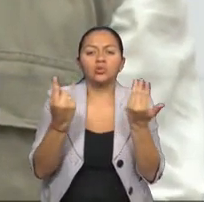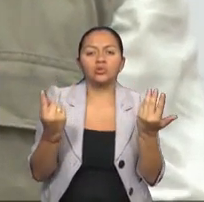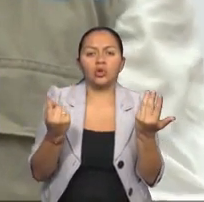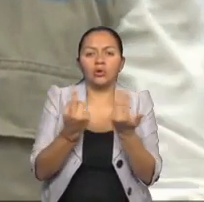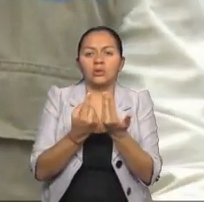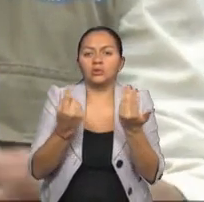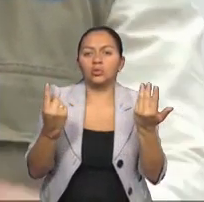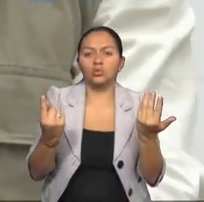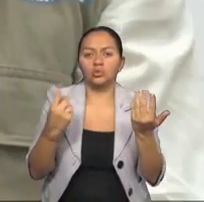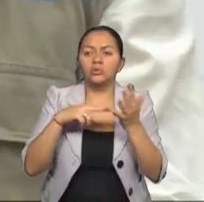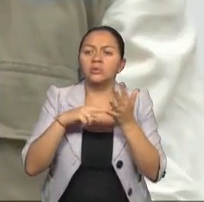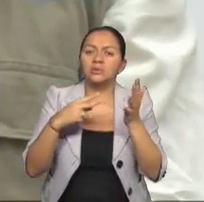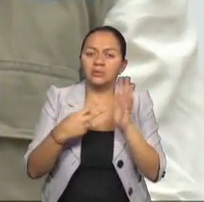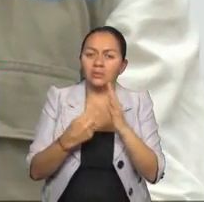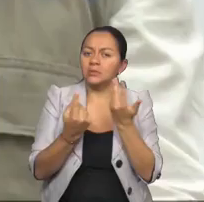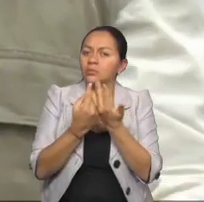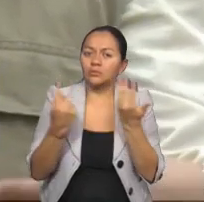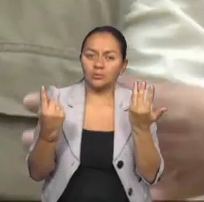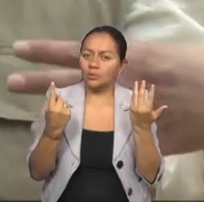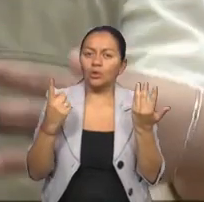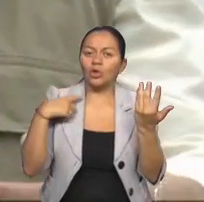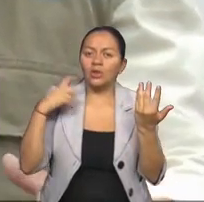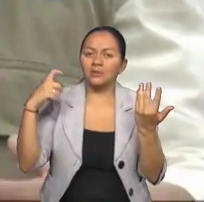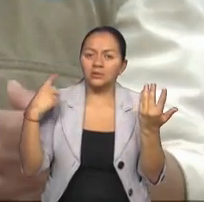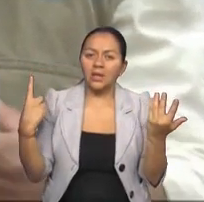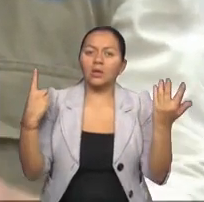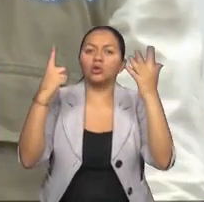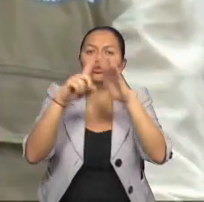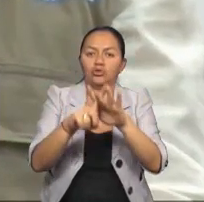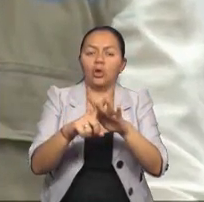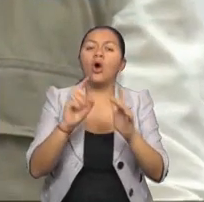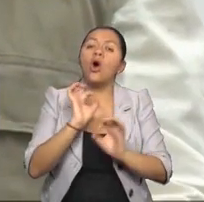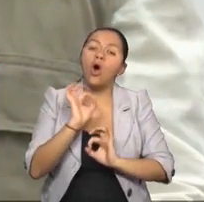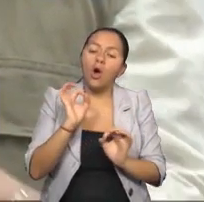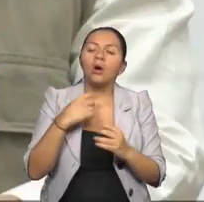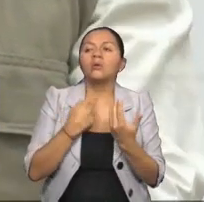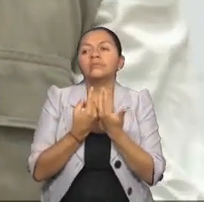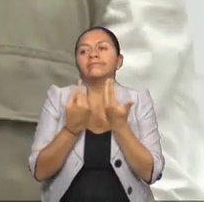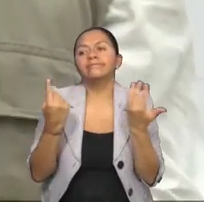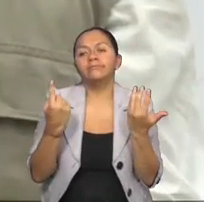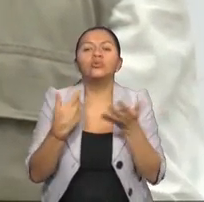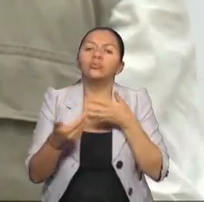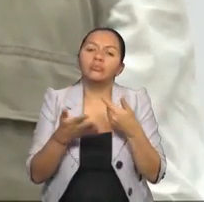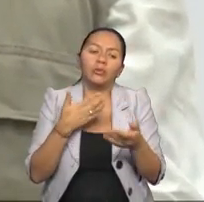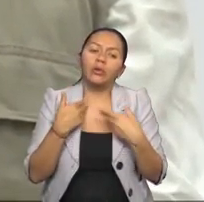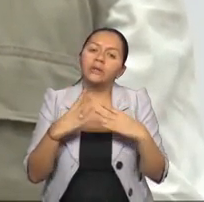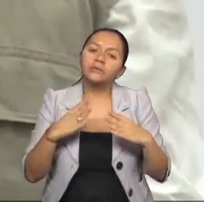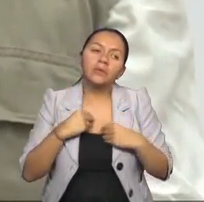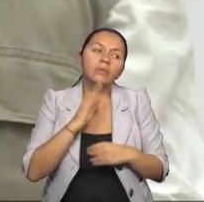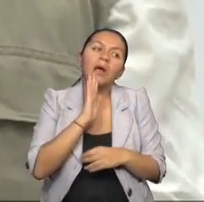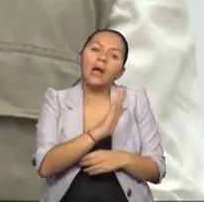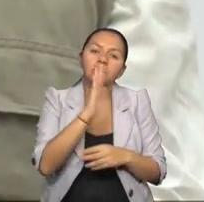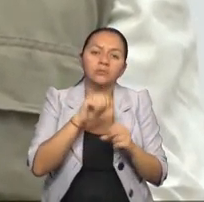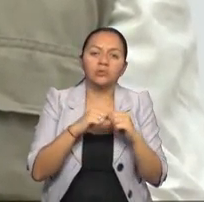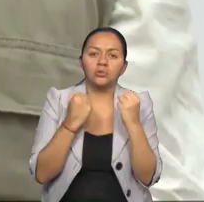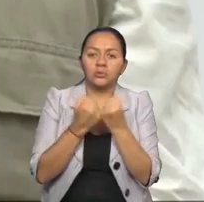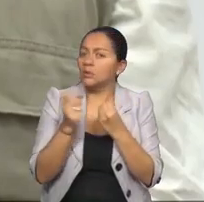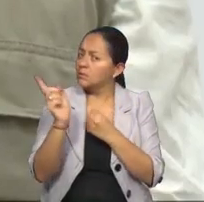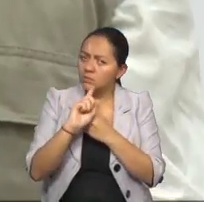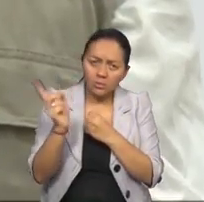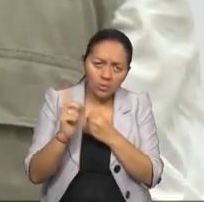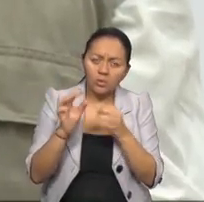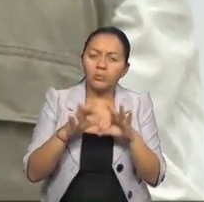discapacidad sino sacarlo de la cotidianidad sentarnos a pensarlo acá como lo estamos haciendo en este encuentro